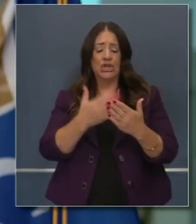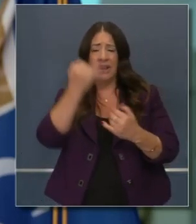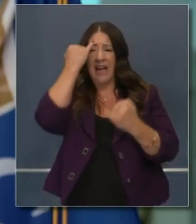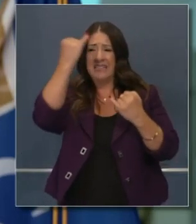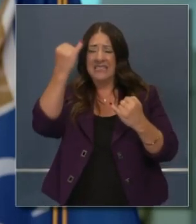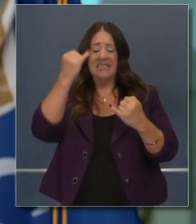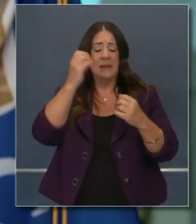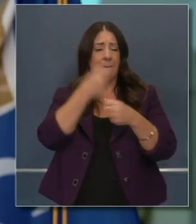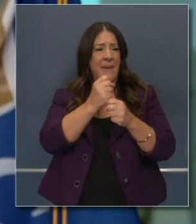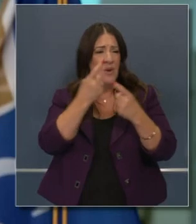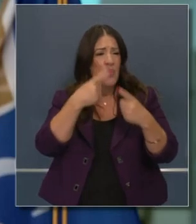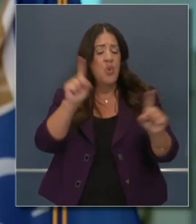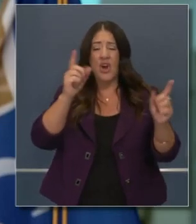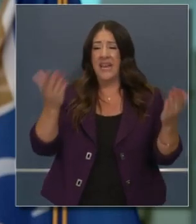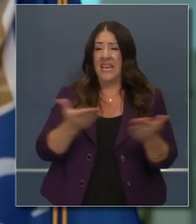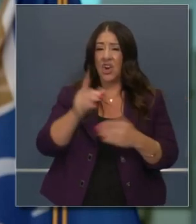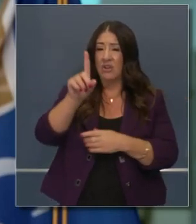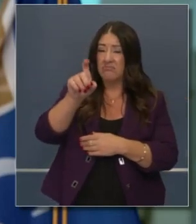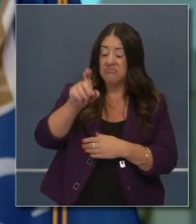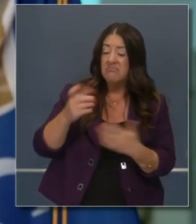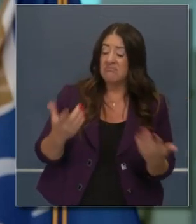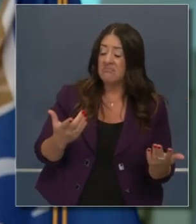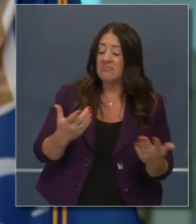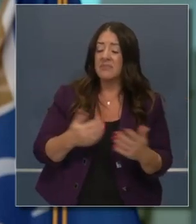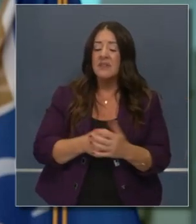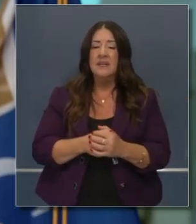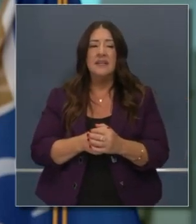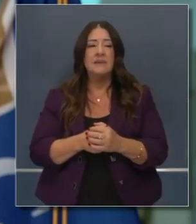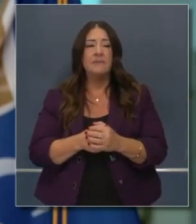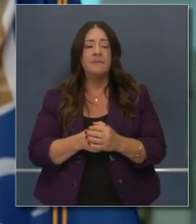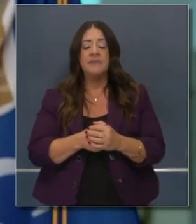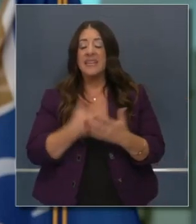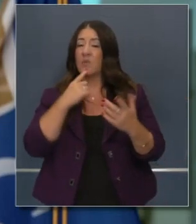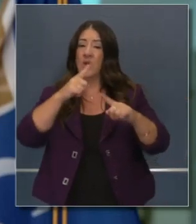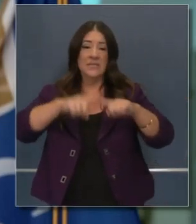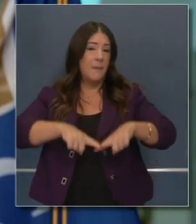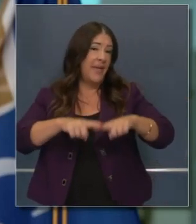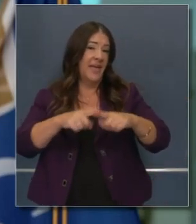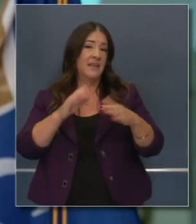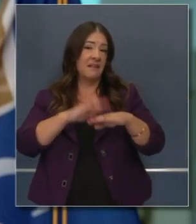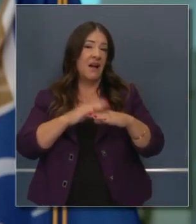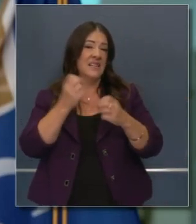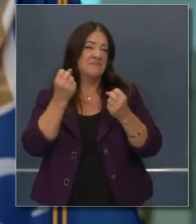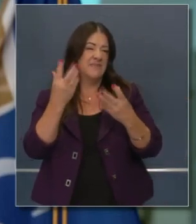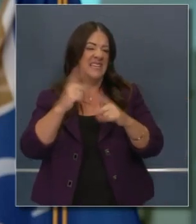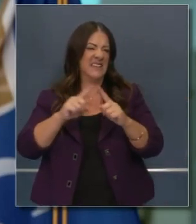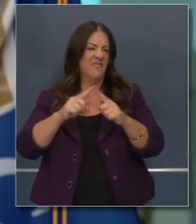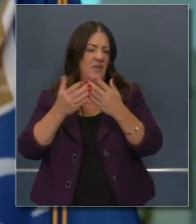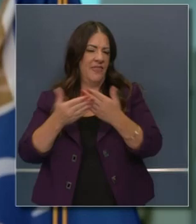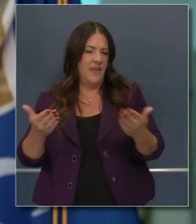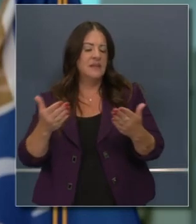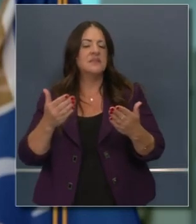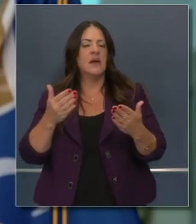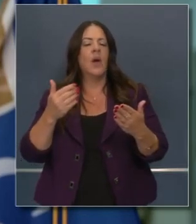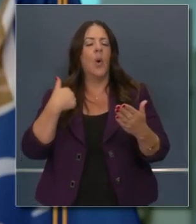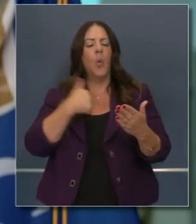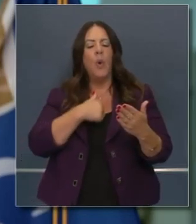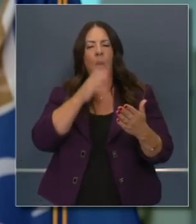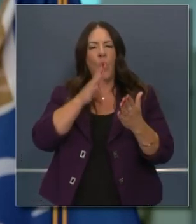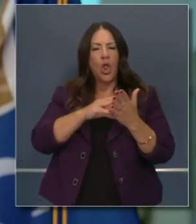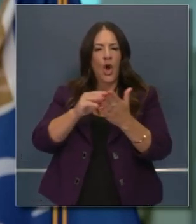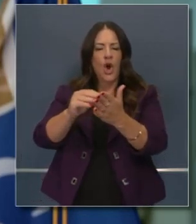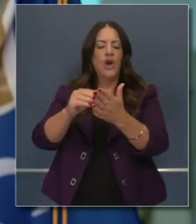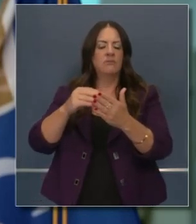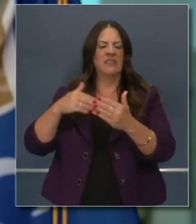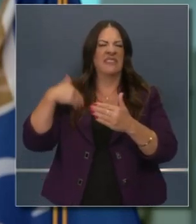de cumplir con algunas de estas ideas audaces. Y esto será determinado por un número de cuestiones que se llevarán